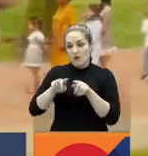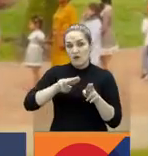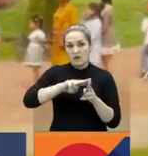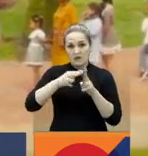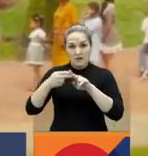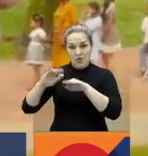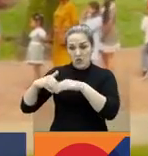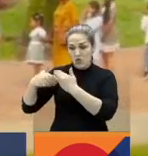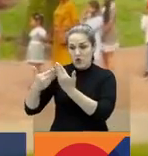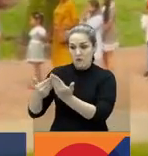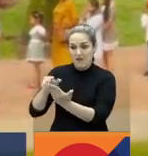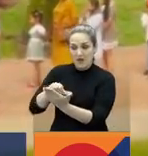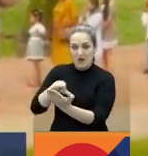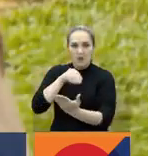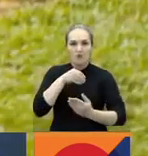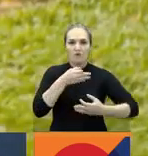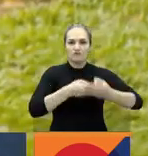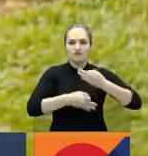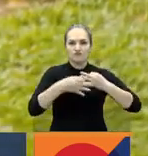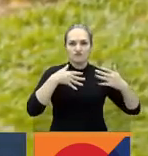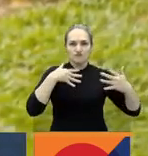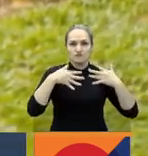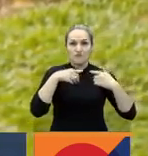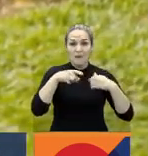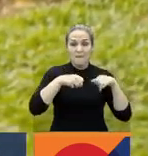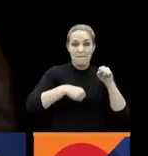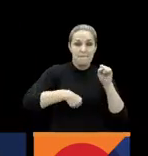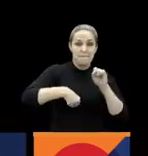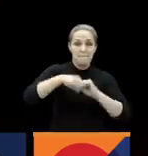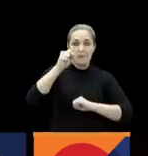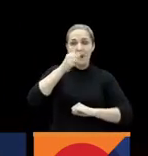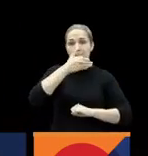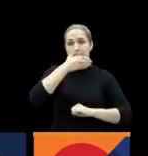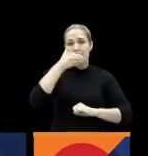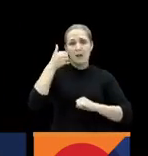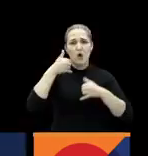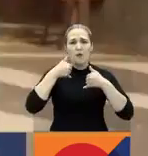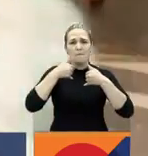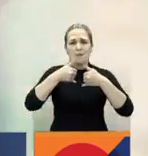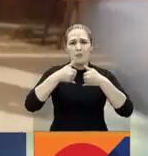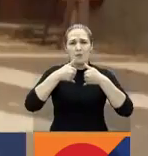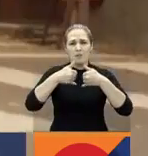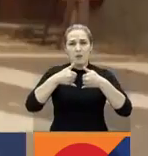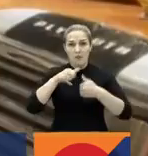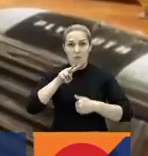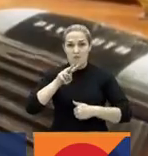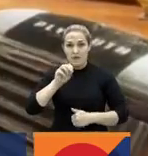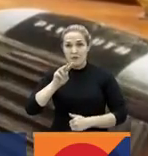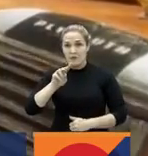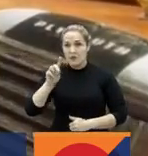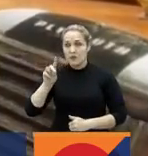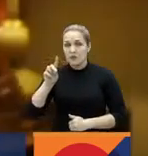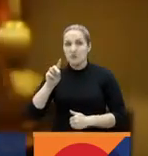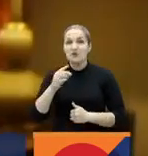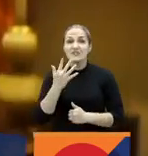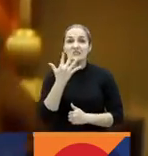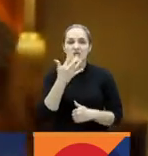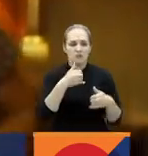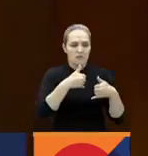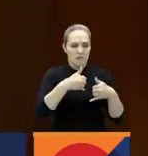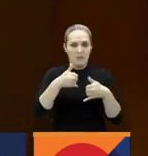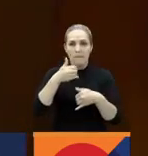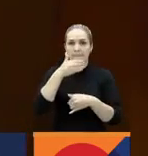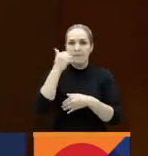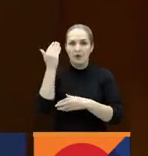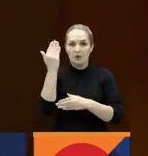Héctor Abad Faciolince. Fue la gran ganadora de los premios Platino 2021 con 5 estatuillas, incluida Mejor